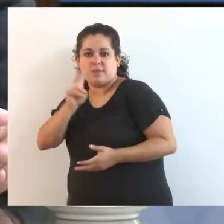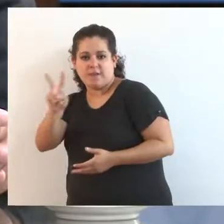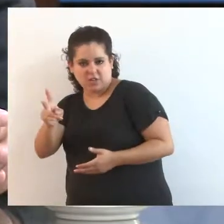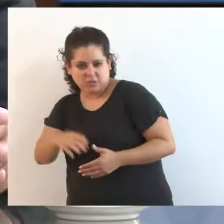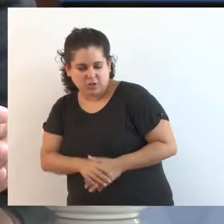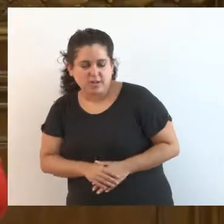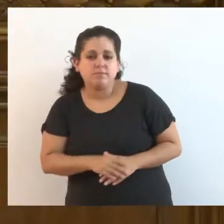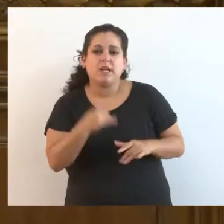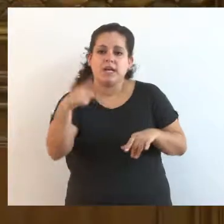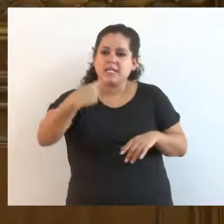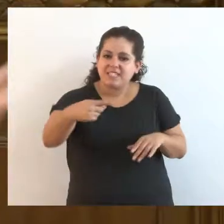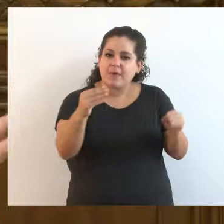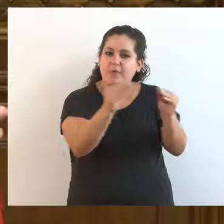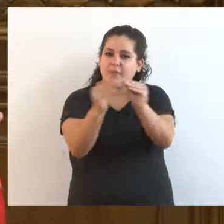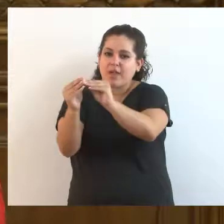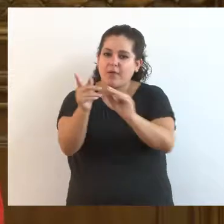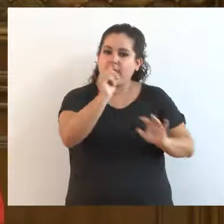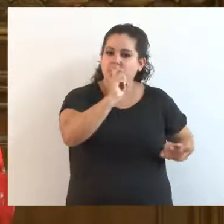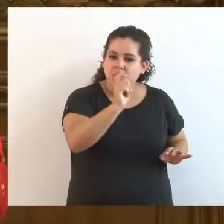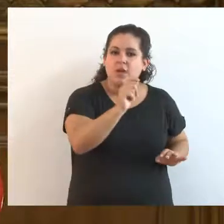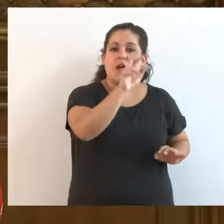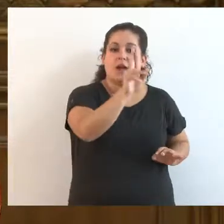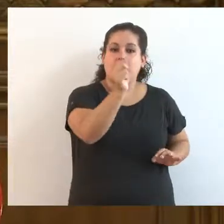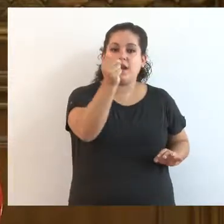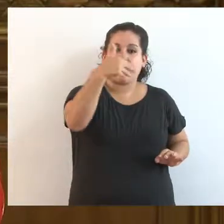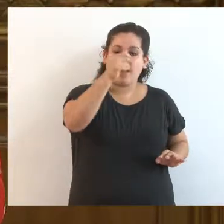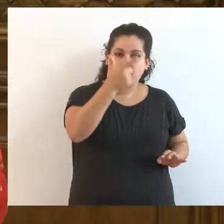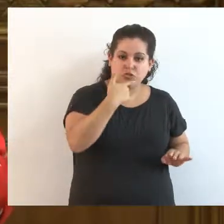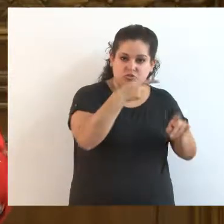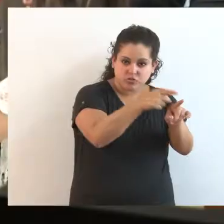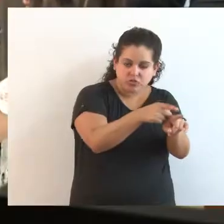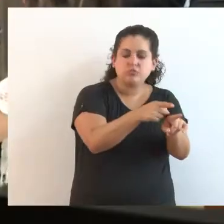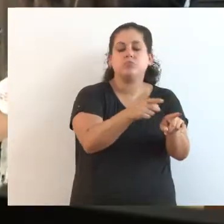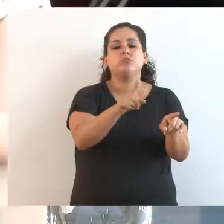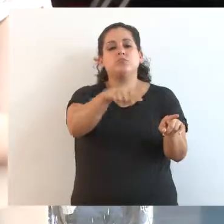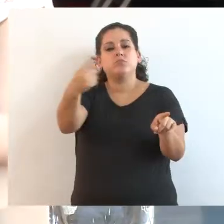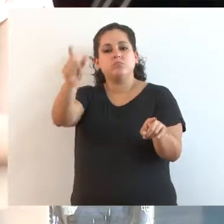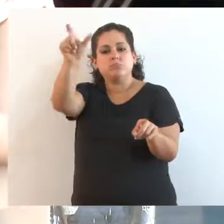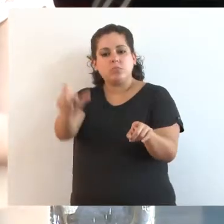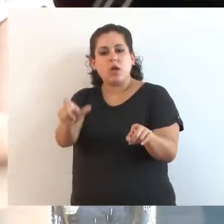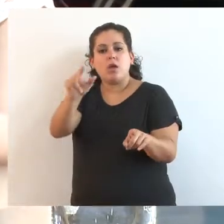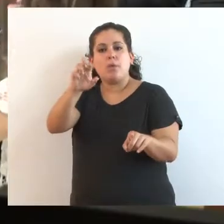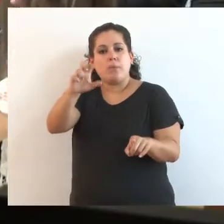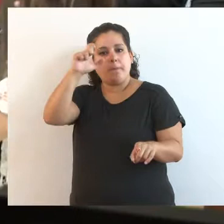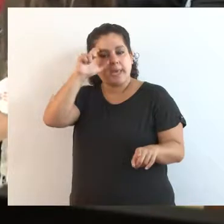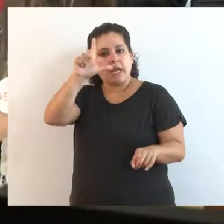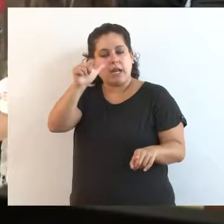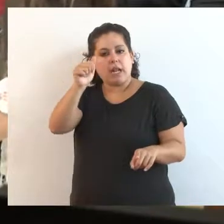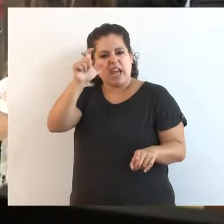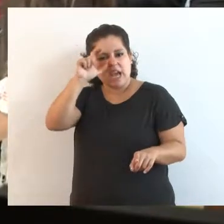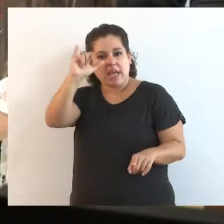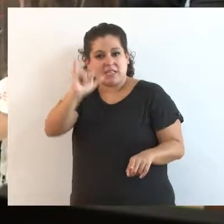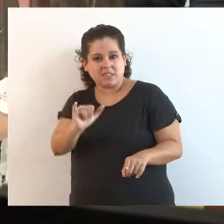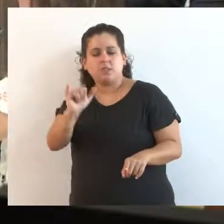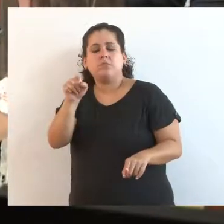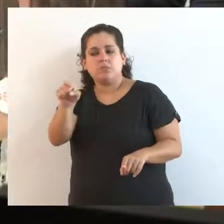Bienvenido. Un gusto, gracias. Siempre nos acompañan colegas, esto es así, para hablar con Carolina Ramos, de parlamentario, ¿cómo va, Carolina? Y con